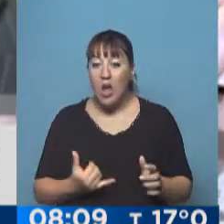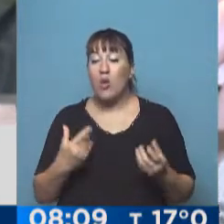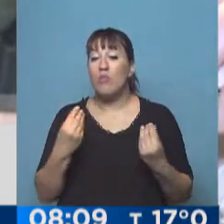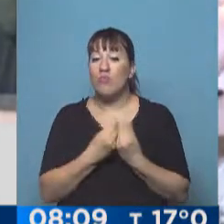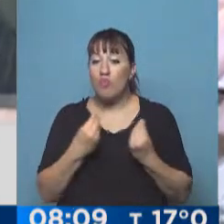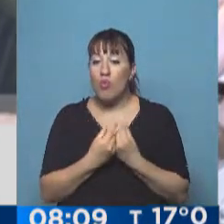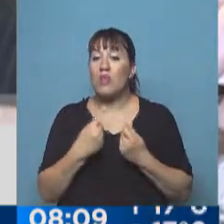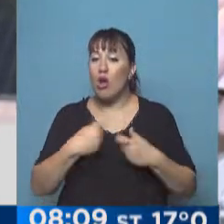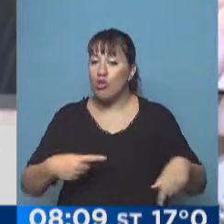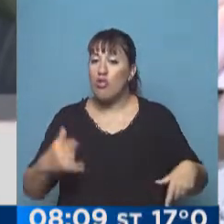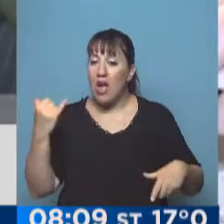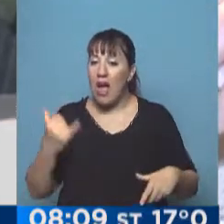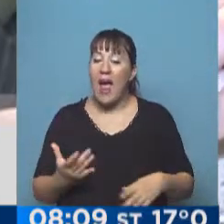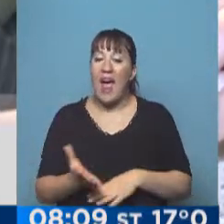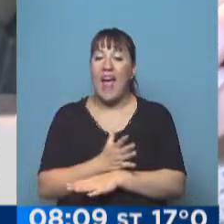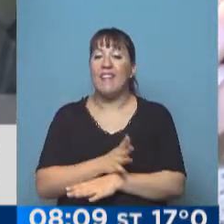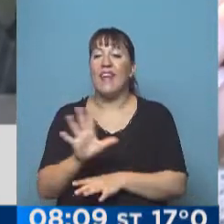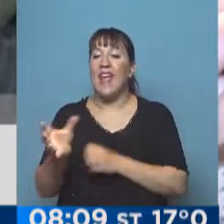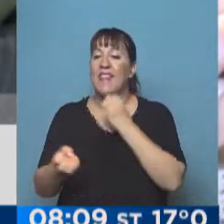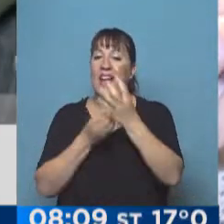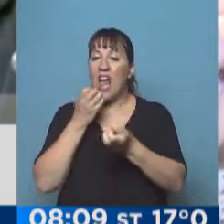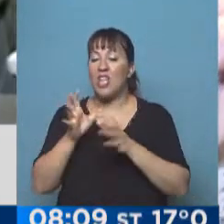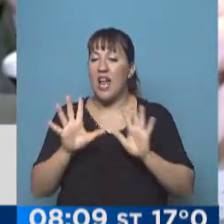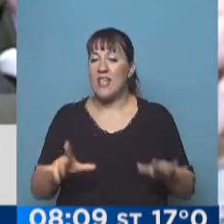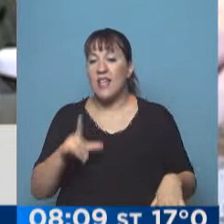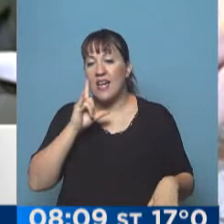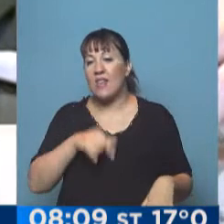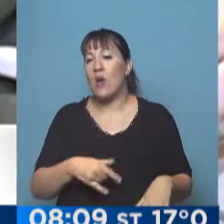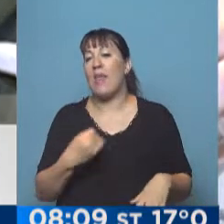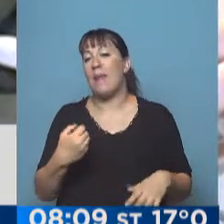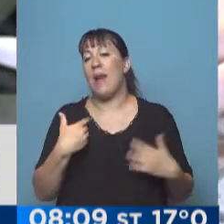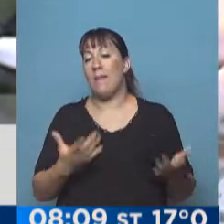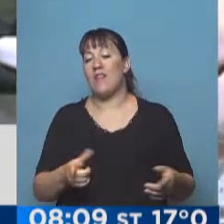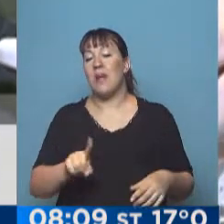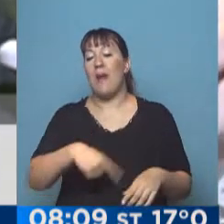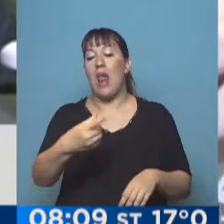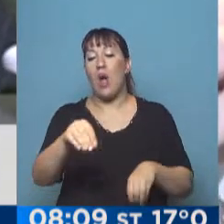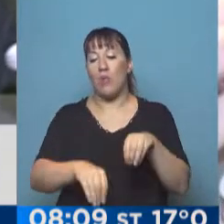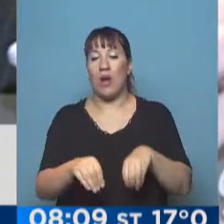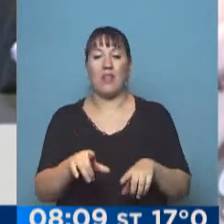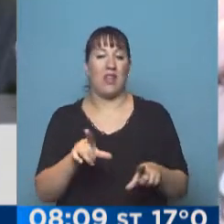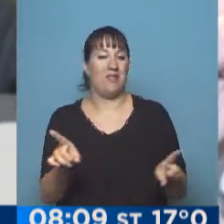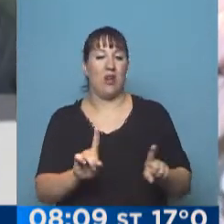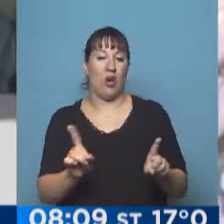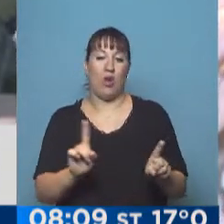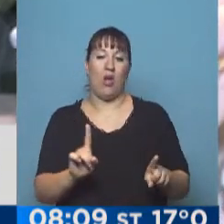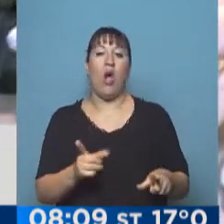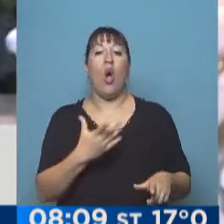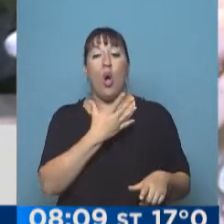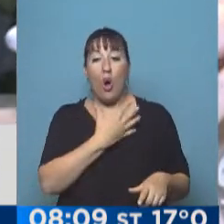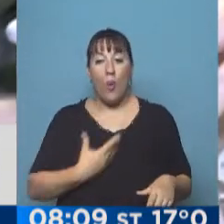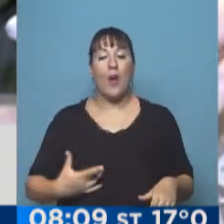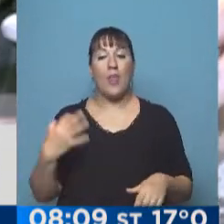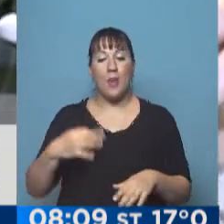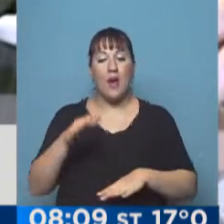actuar antes que las declaraciones rimbombantes a veces sacó ventaja para la elección que viene es lo poco serio un gobernante se